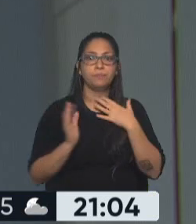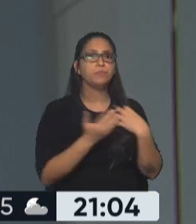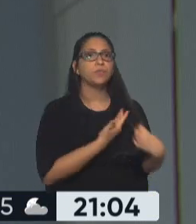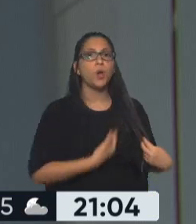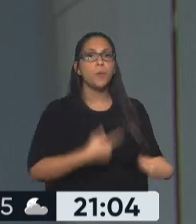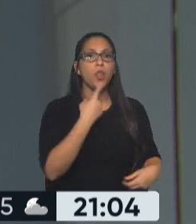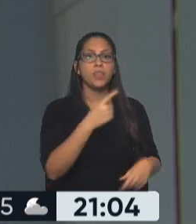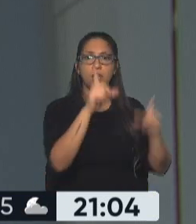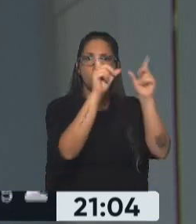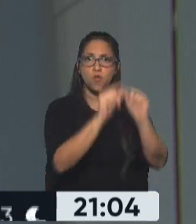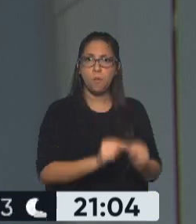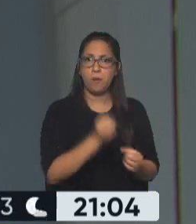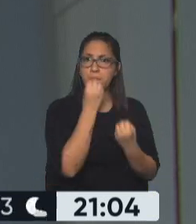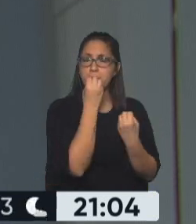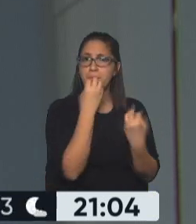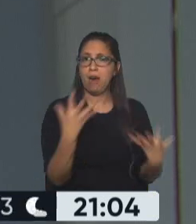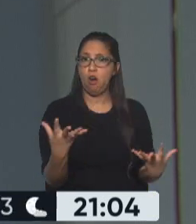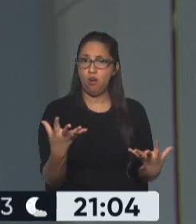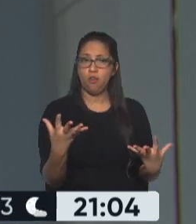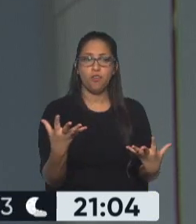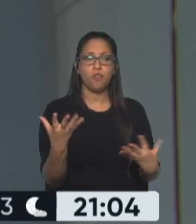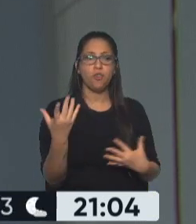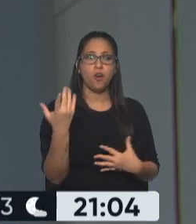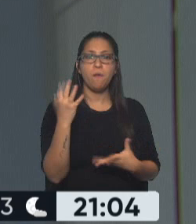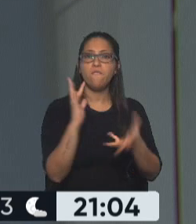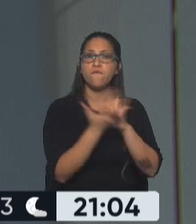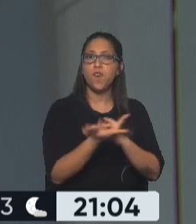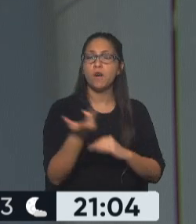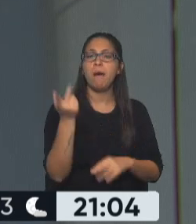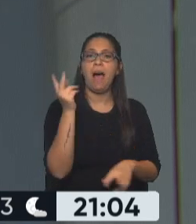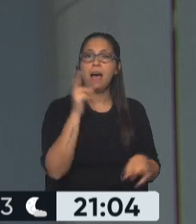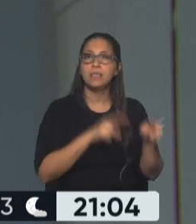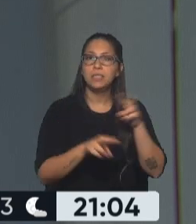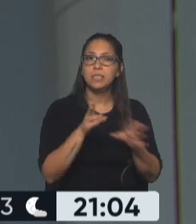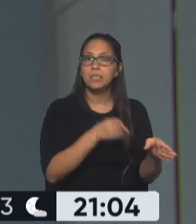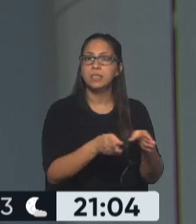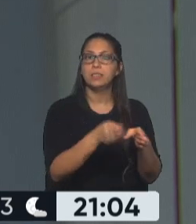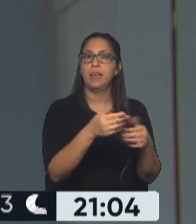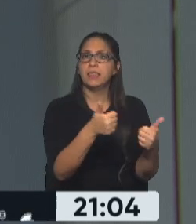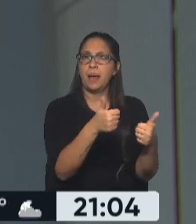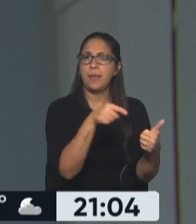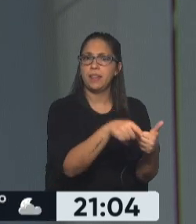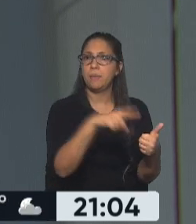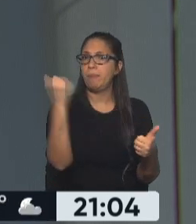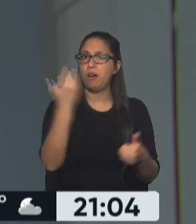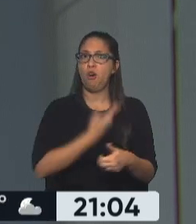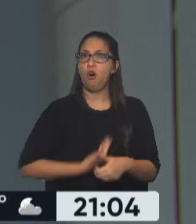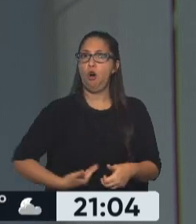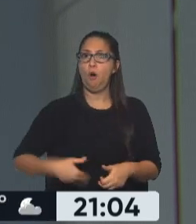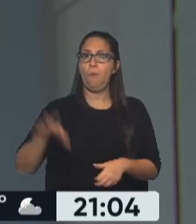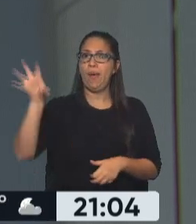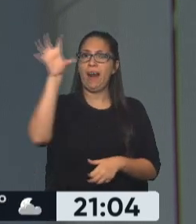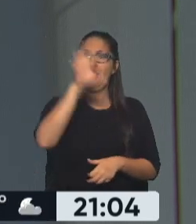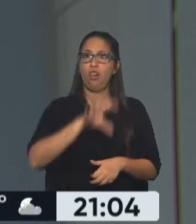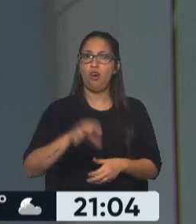que los números están mejorando, que justamente el camino es el correcto, pero ¿cómo encontramos la relación con los gobernadores? Porque sabemos